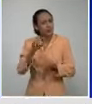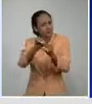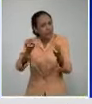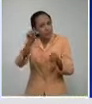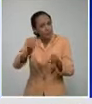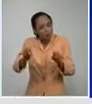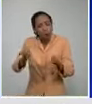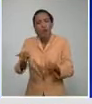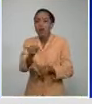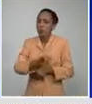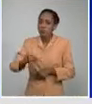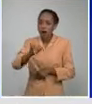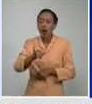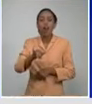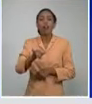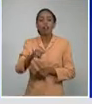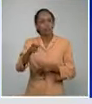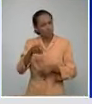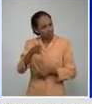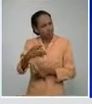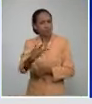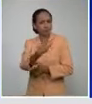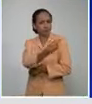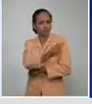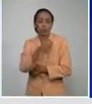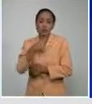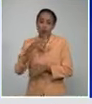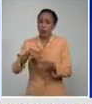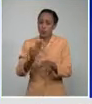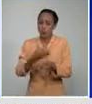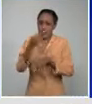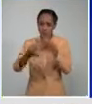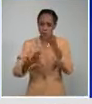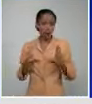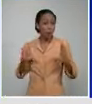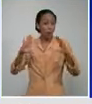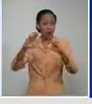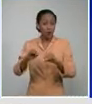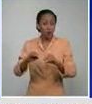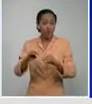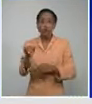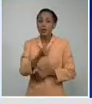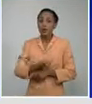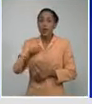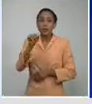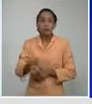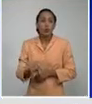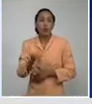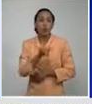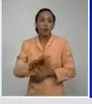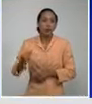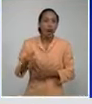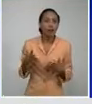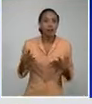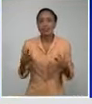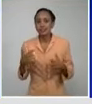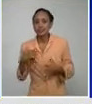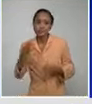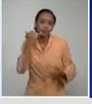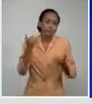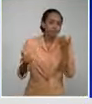cumpla en su momento. Yo también lo comentaba después en la noche. La ansiedad que tienen las personas, lo llaman continuamente con el interés